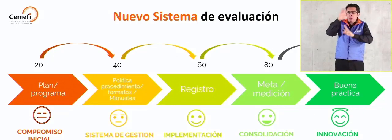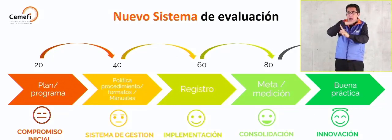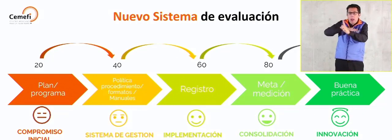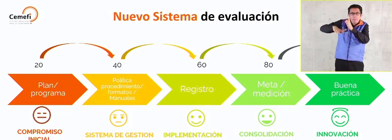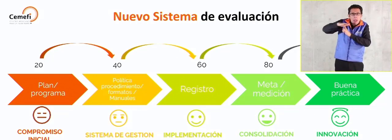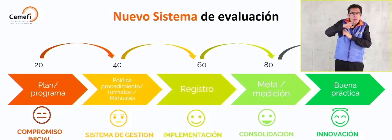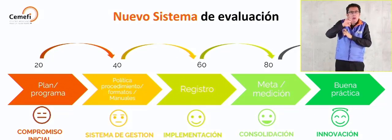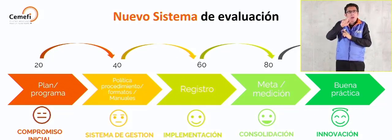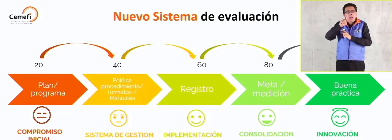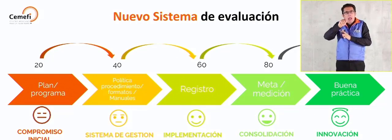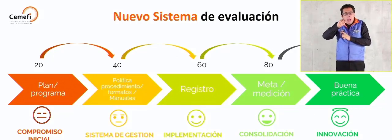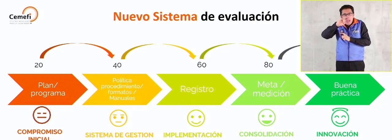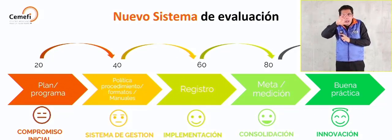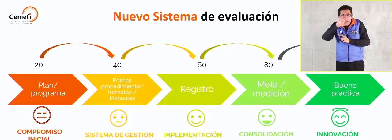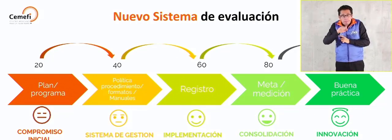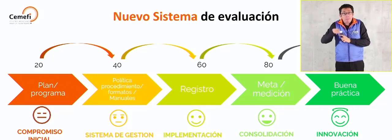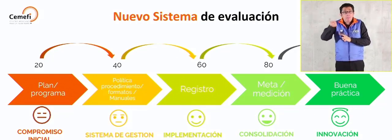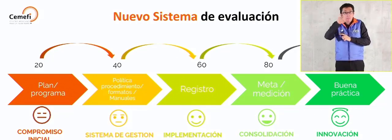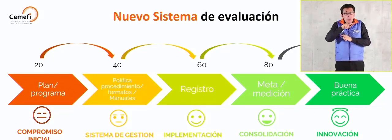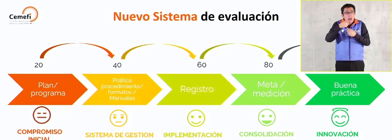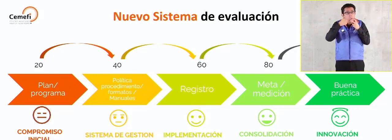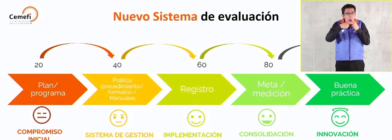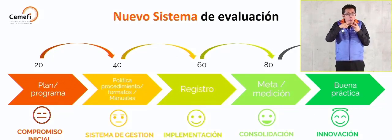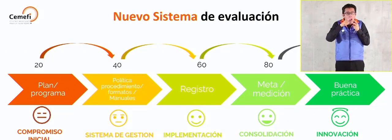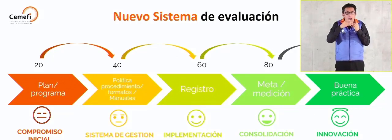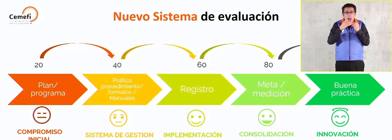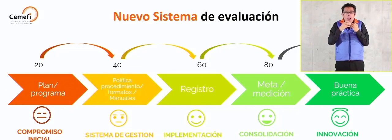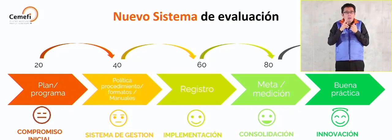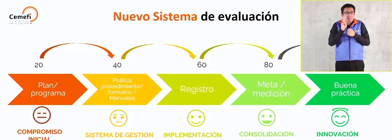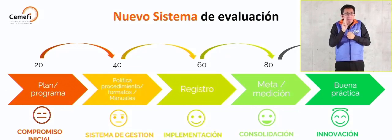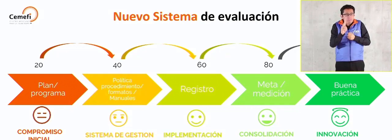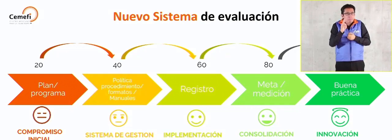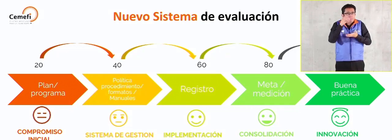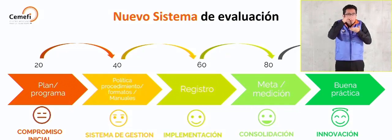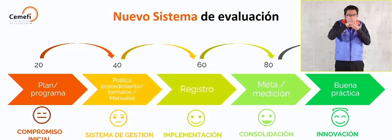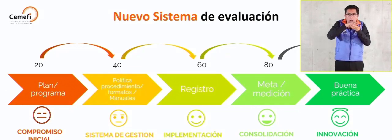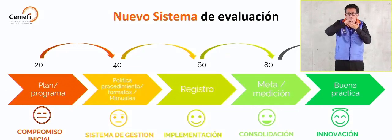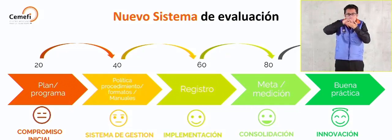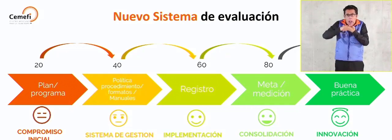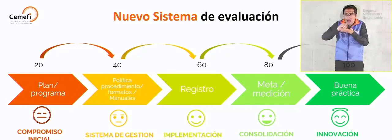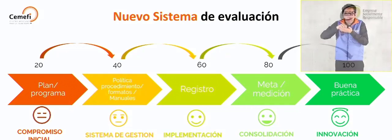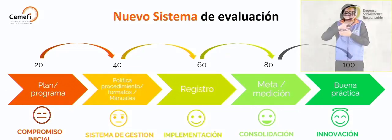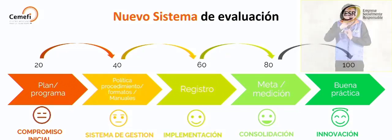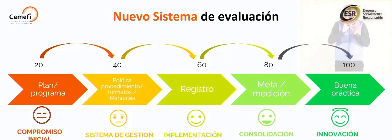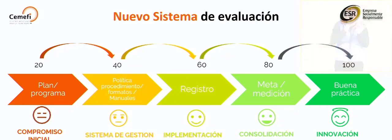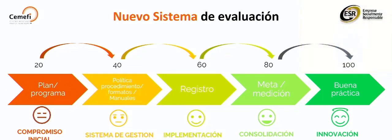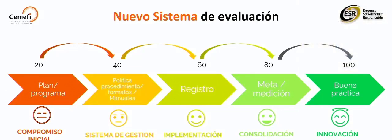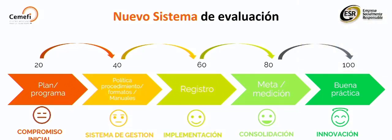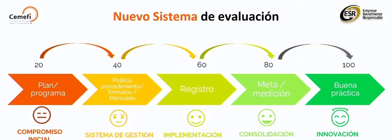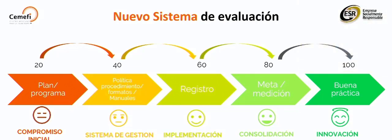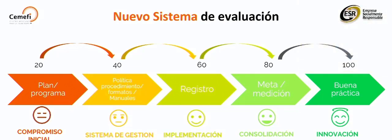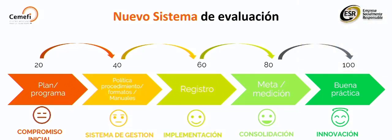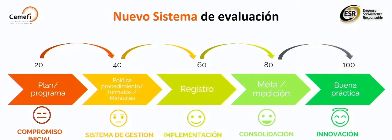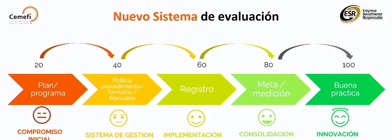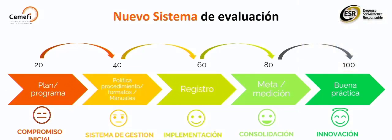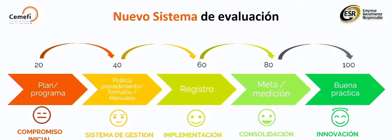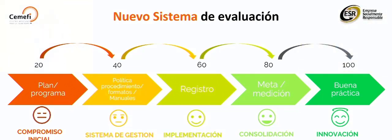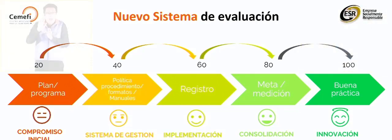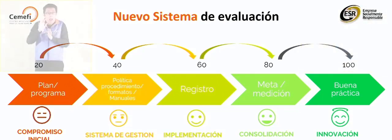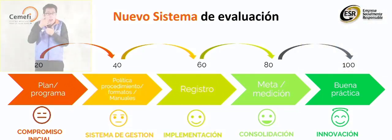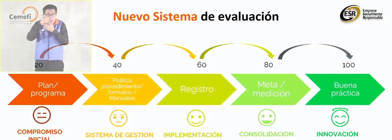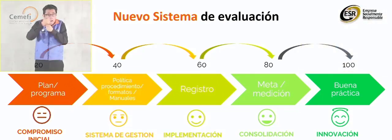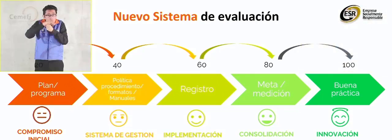a registrar todos aquellos impactos que tiene la empresa. Eso es registro. Y una vez que empezamos a registrar y que empezamos a tener